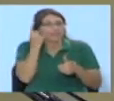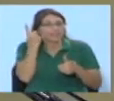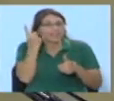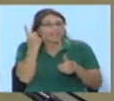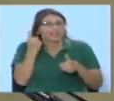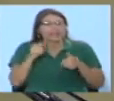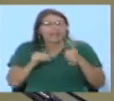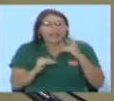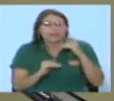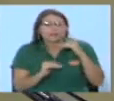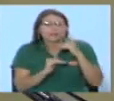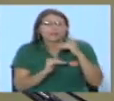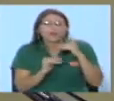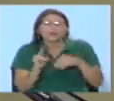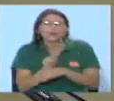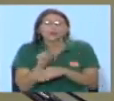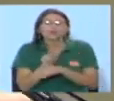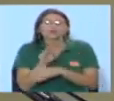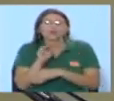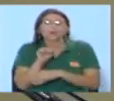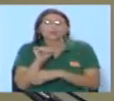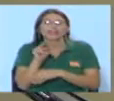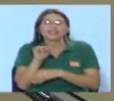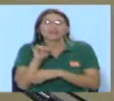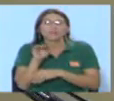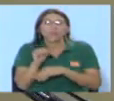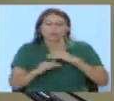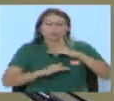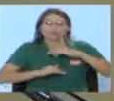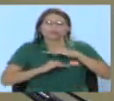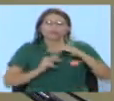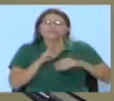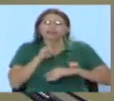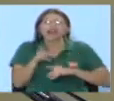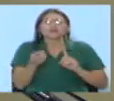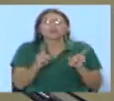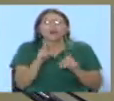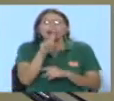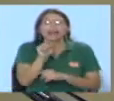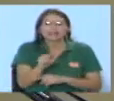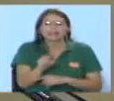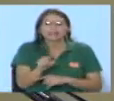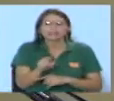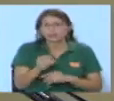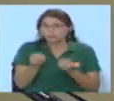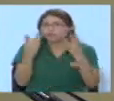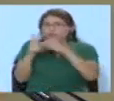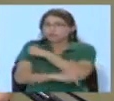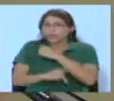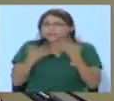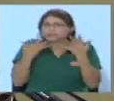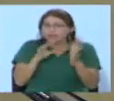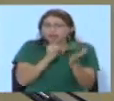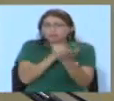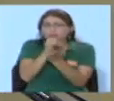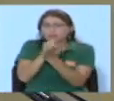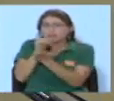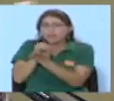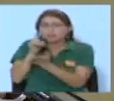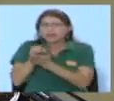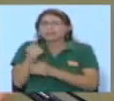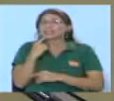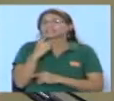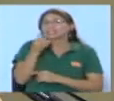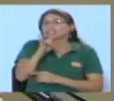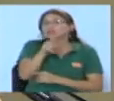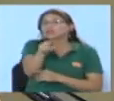mínimo, cuál es ese consumo real. Y entonces lo que dicen las investigaciones, y en realidad se hace así en muchos países, es si tu consumo